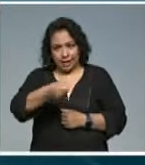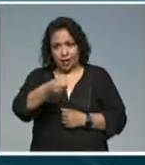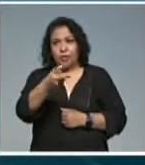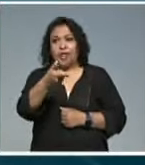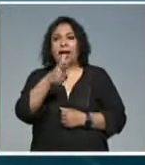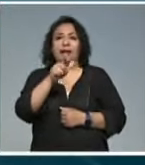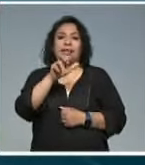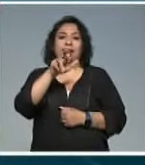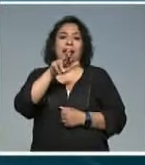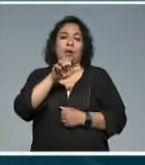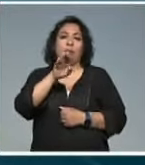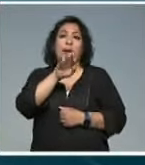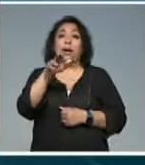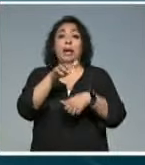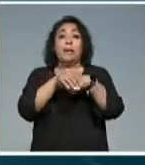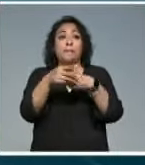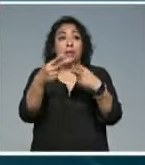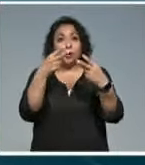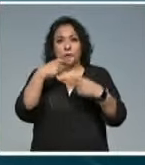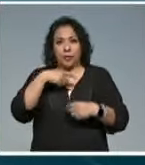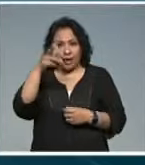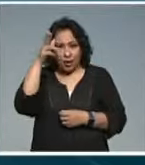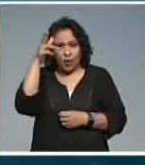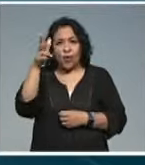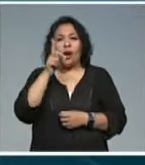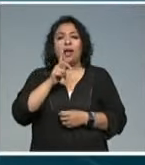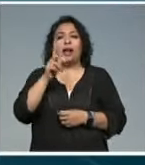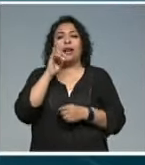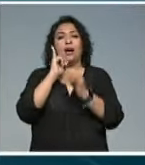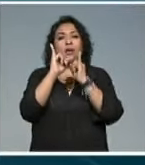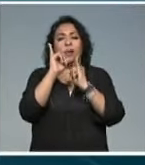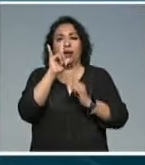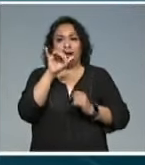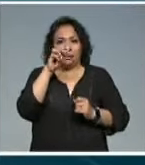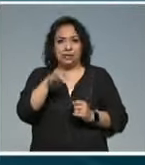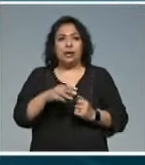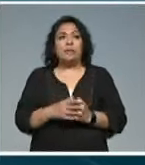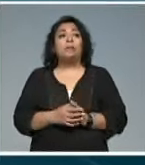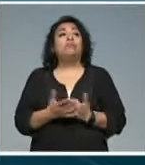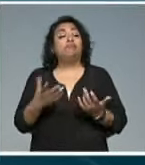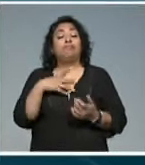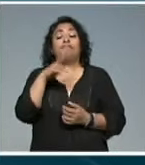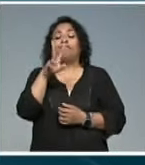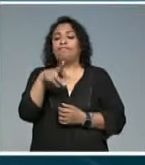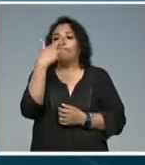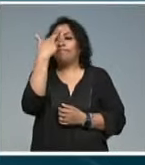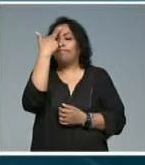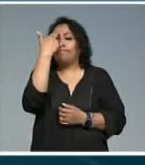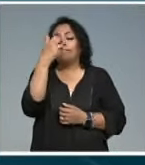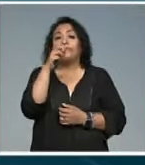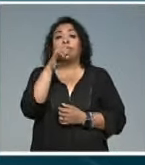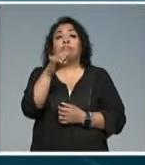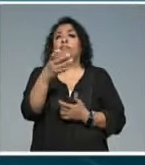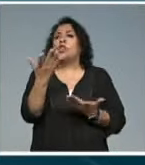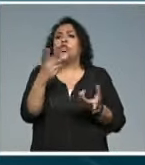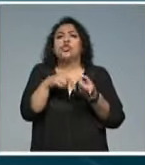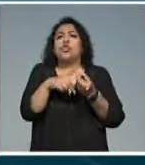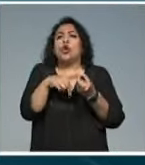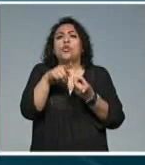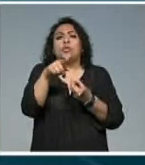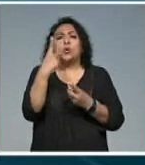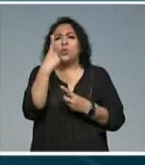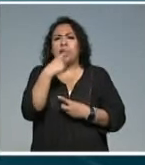mi querida Laura Barrera, amigos del auditorio. Hola, Laura Regis, también en la traducción de lenguas de señas mexicana. Y en efecto, como refieres, ¿dónde más en